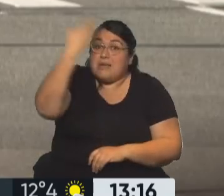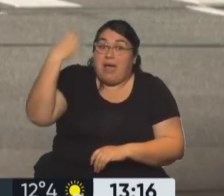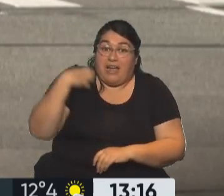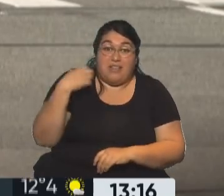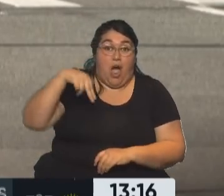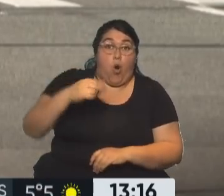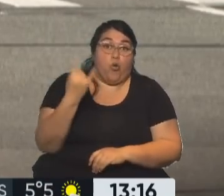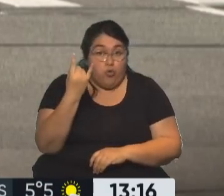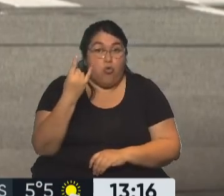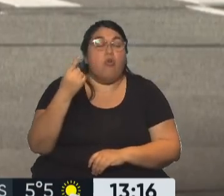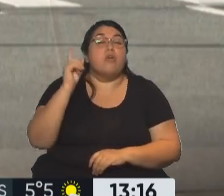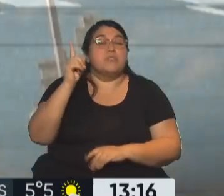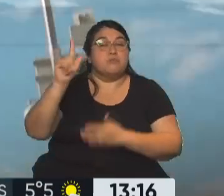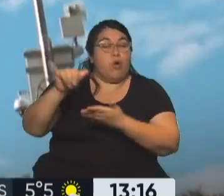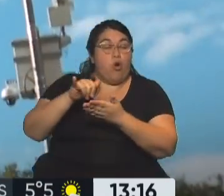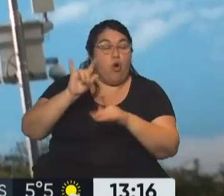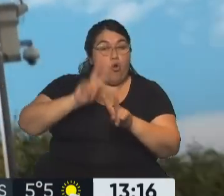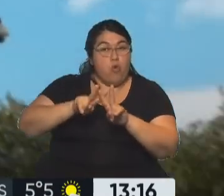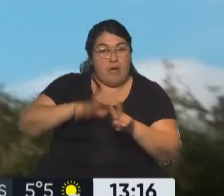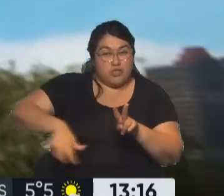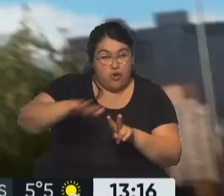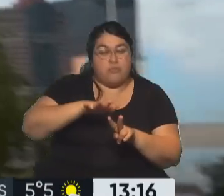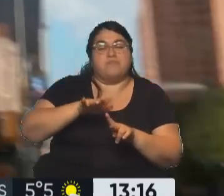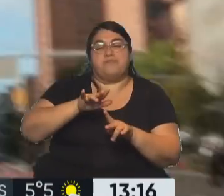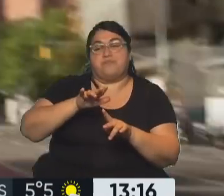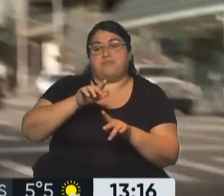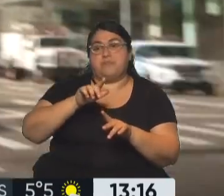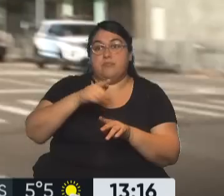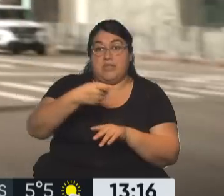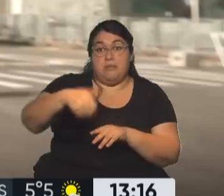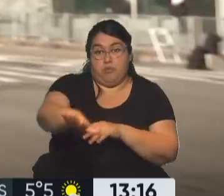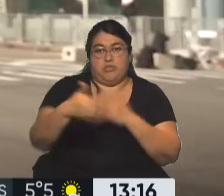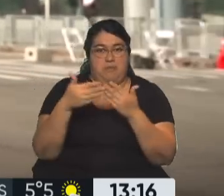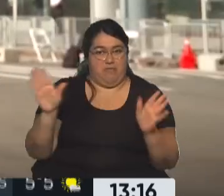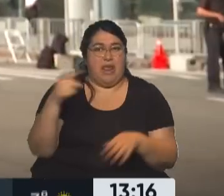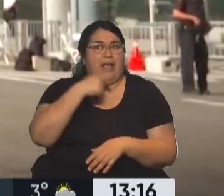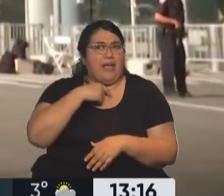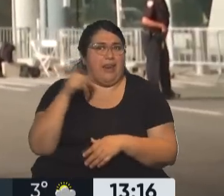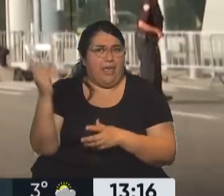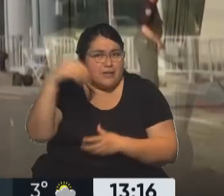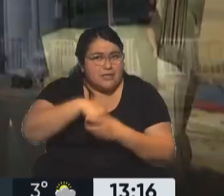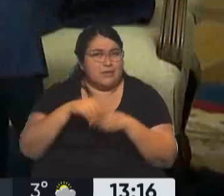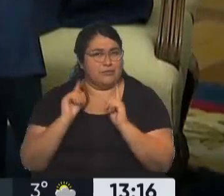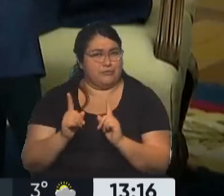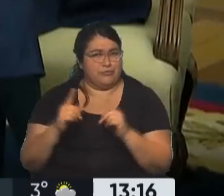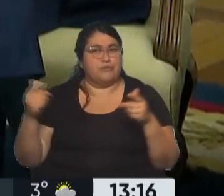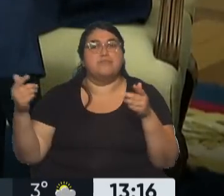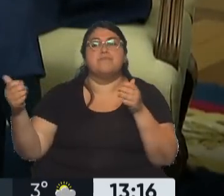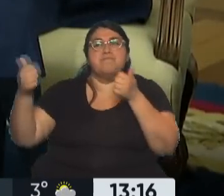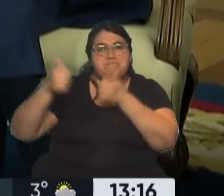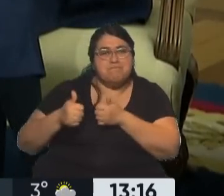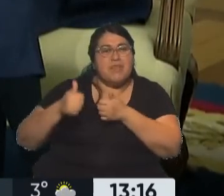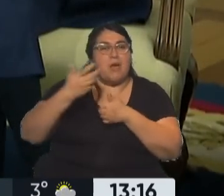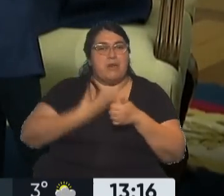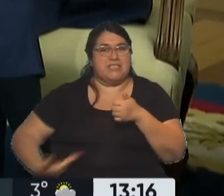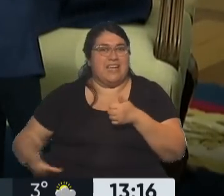en Nueva York, que se inaugura la semana próxima. De hecho, anticipó que aspira a mantener una reunión con su par estadounidense Joe